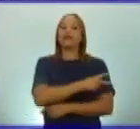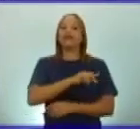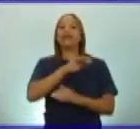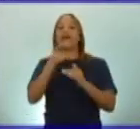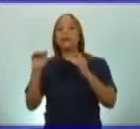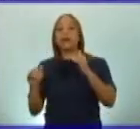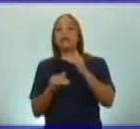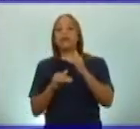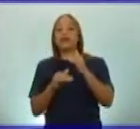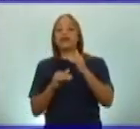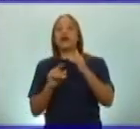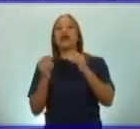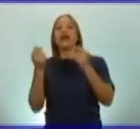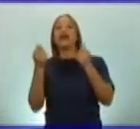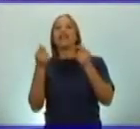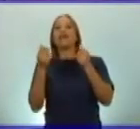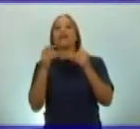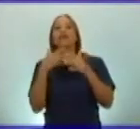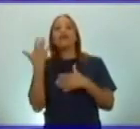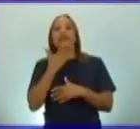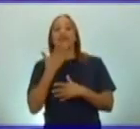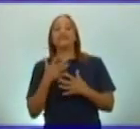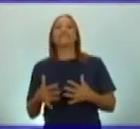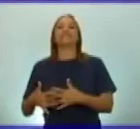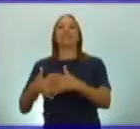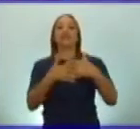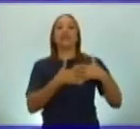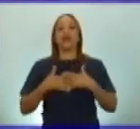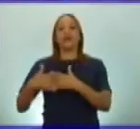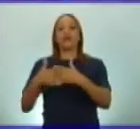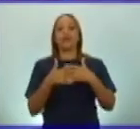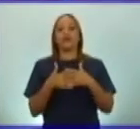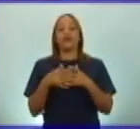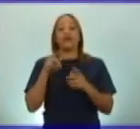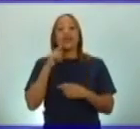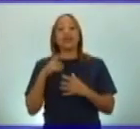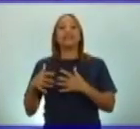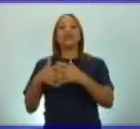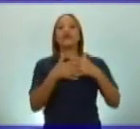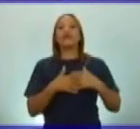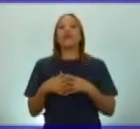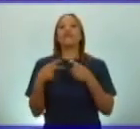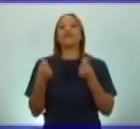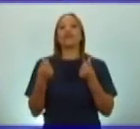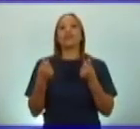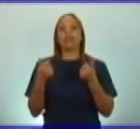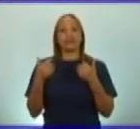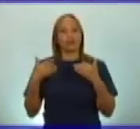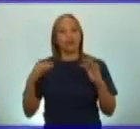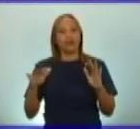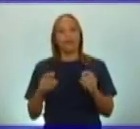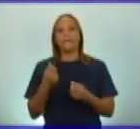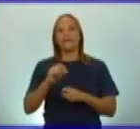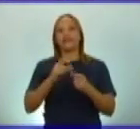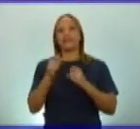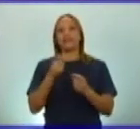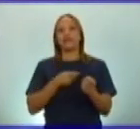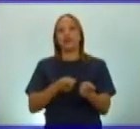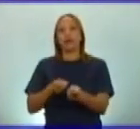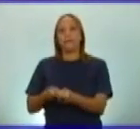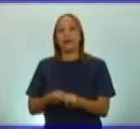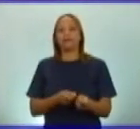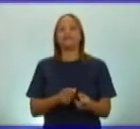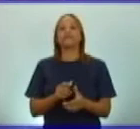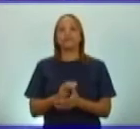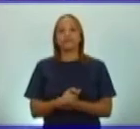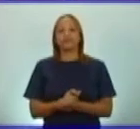a la economía de los Estados Unidos. Es decir, que fue un beneficio muy fuerte que le sacó los Estados Unidos a esta Primera Guerra Mundial,